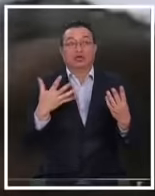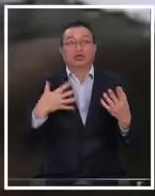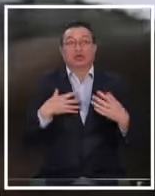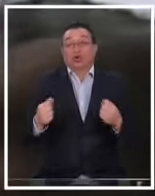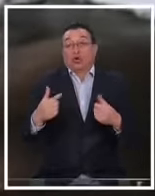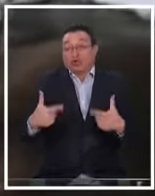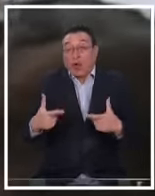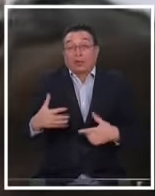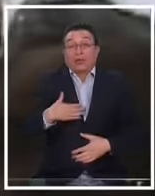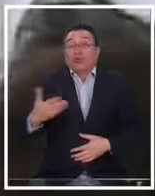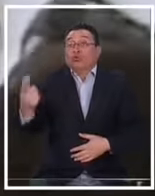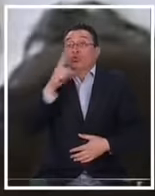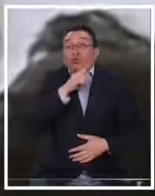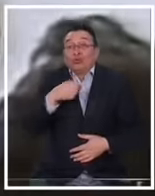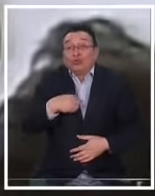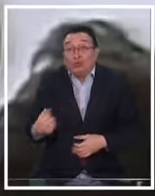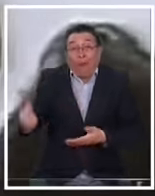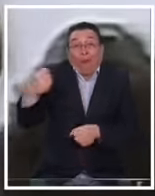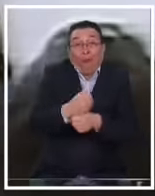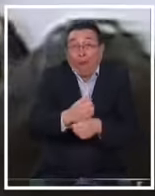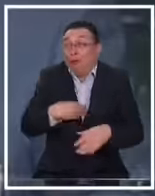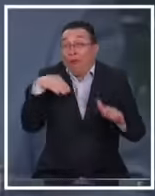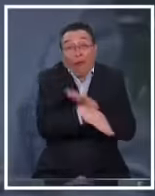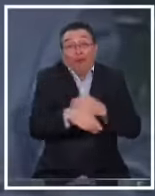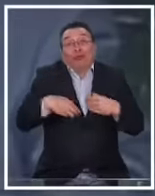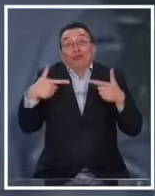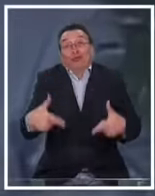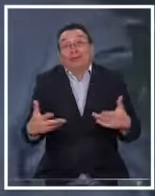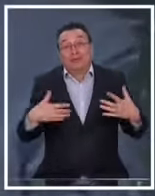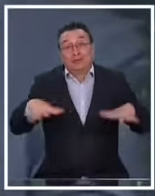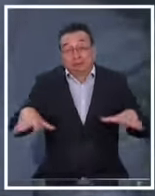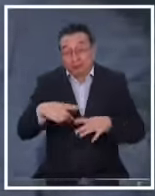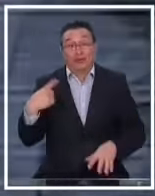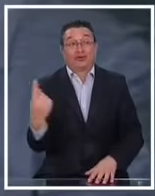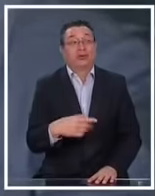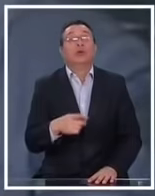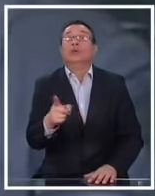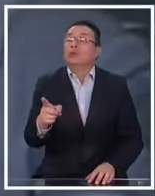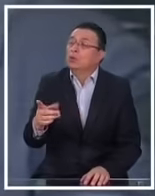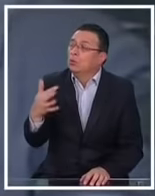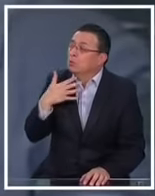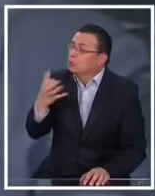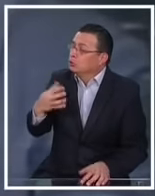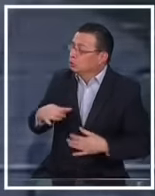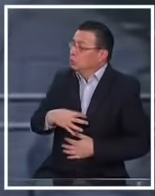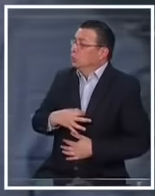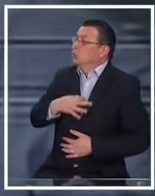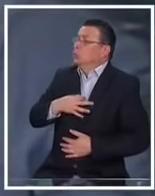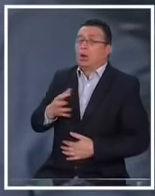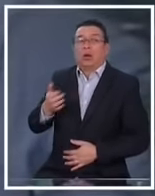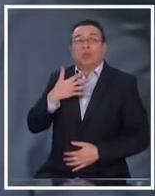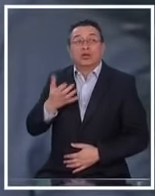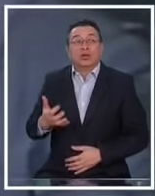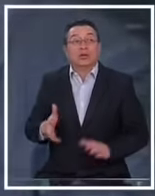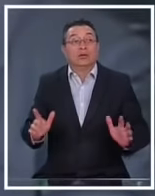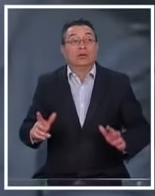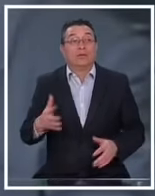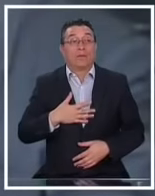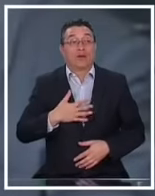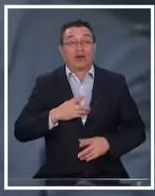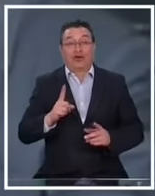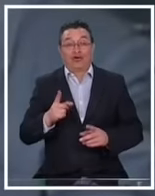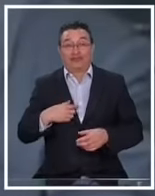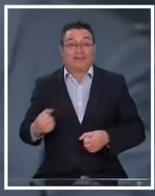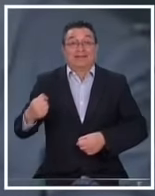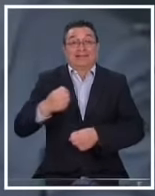la mejor parte de la torta, pero esto es el esfuerzo de todos. ¿Y usted por qué anda tan elegante? ¿No se pone uniforme, Pedro? No, porque a mí no me tocaba estar en la